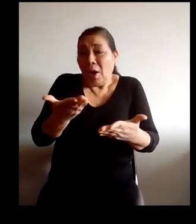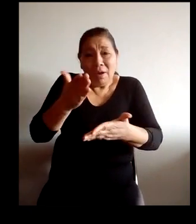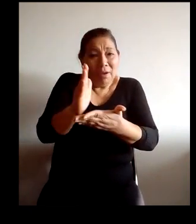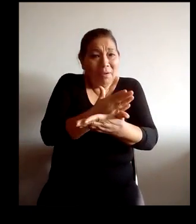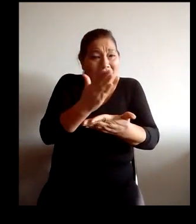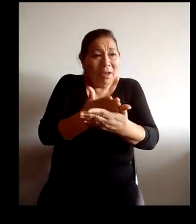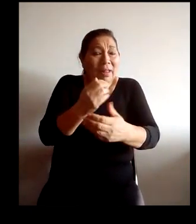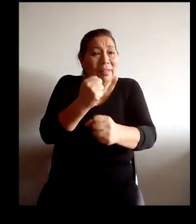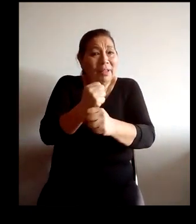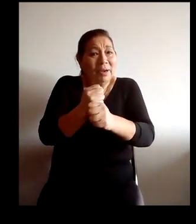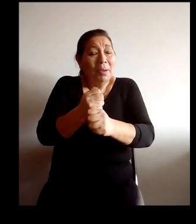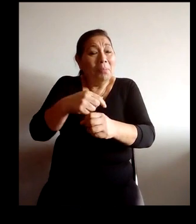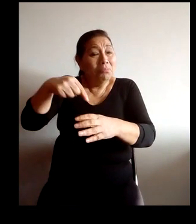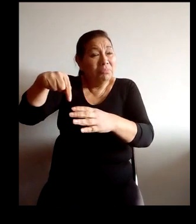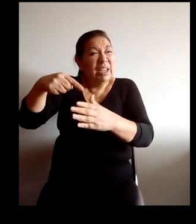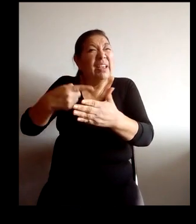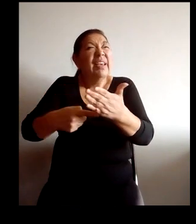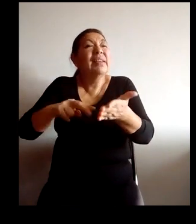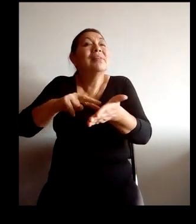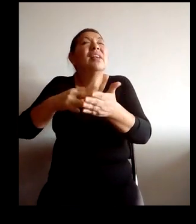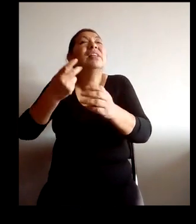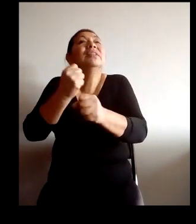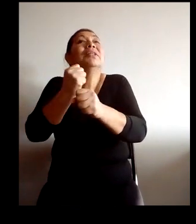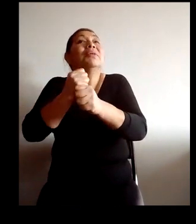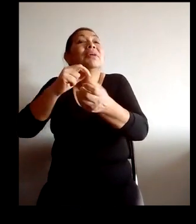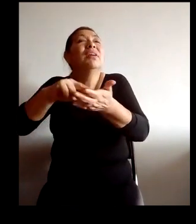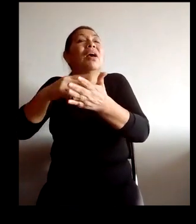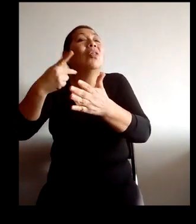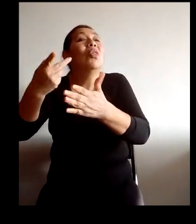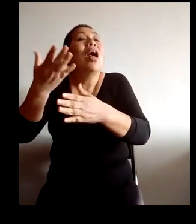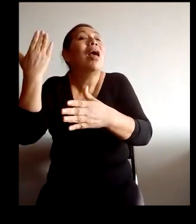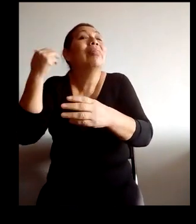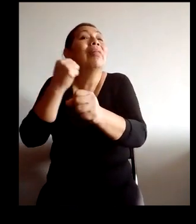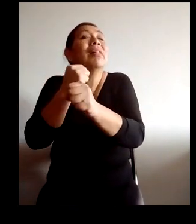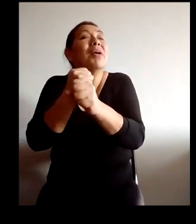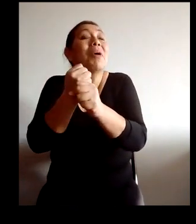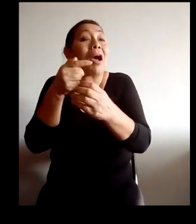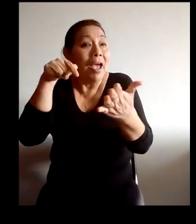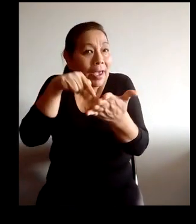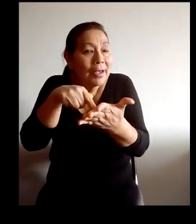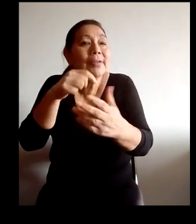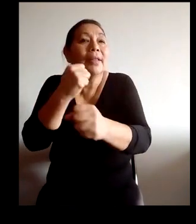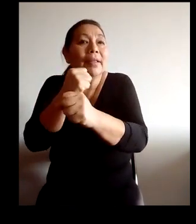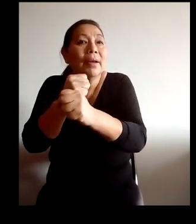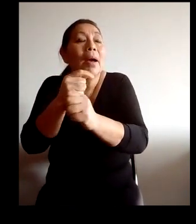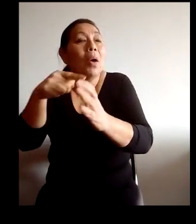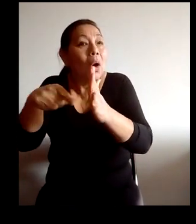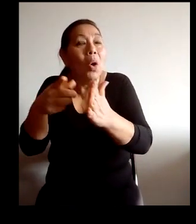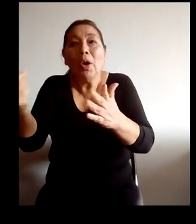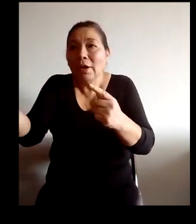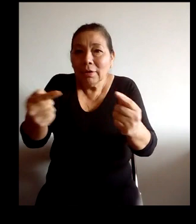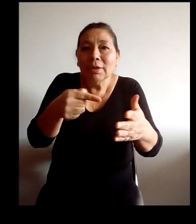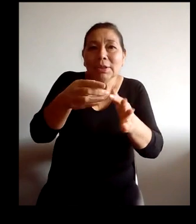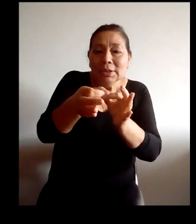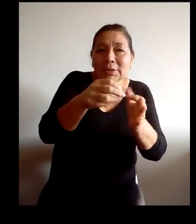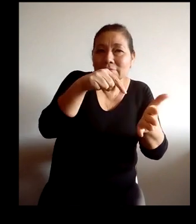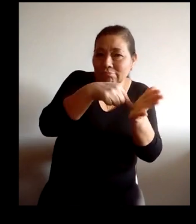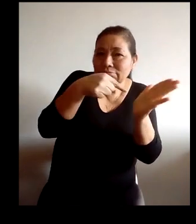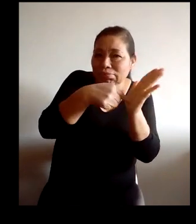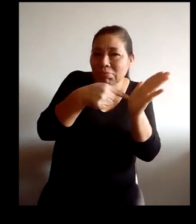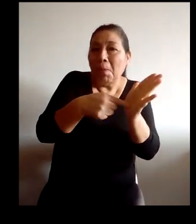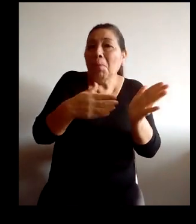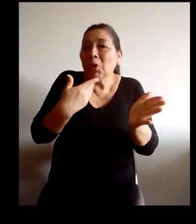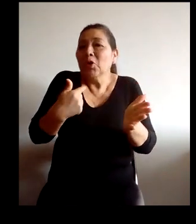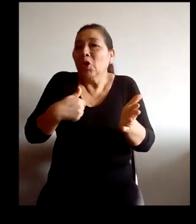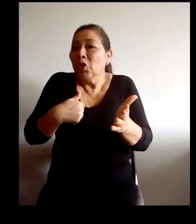está haciendo el perforista o esto ha hecho el perforista. Por eso es que yo concluyo que eso no ha estado expuesto a ruido. Pero como usted